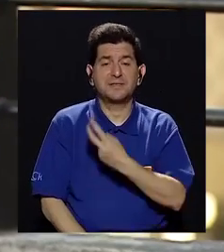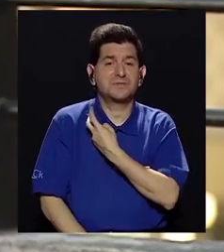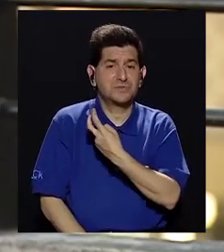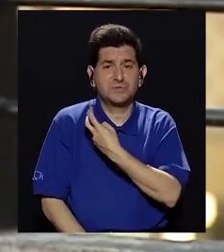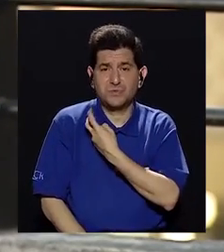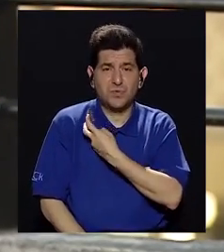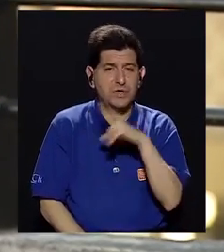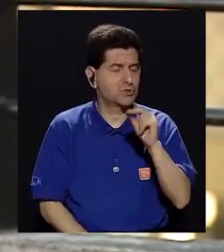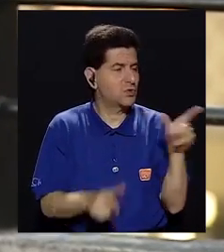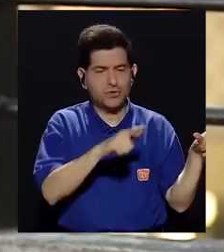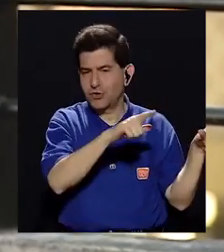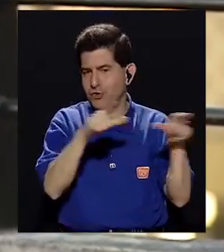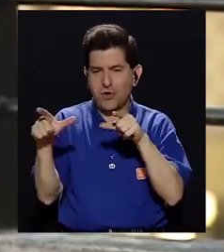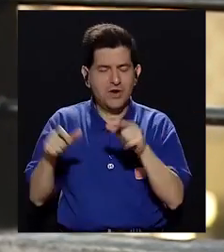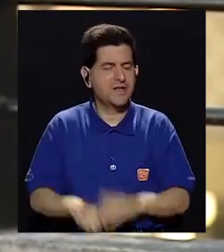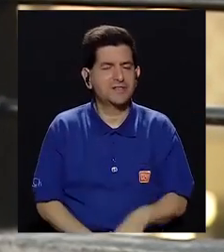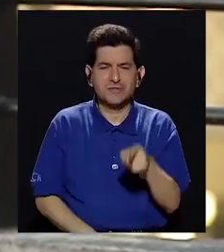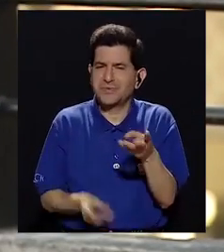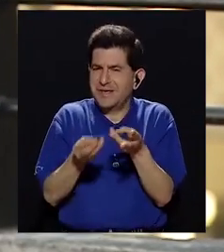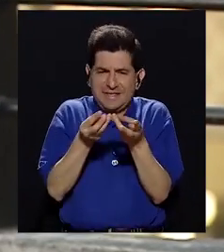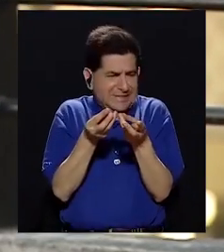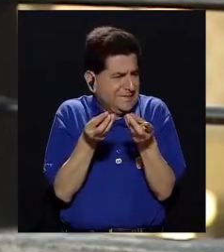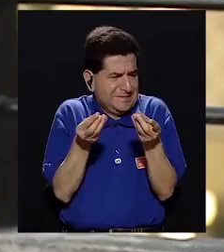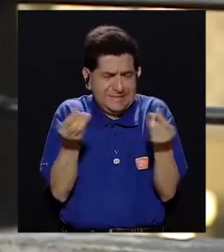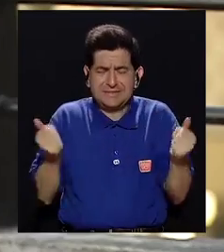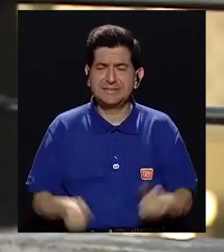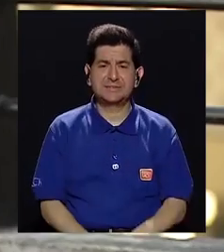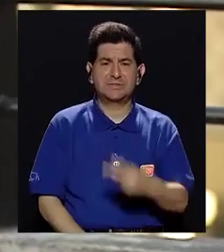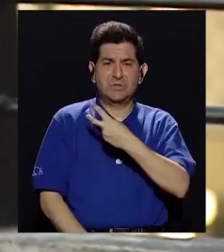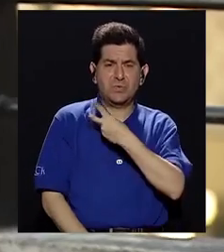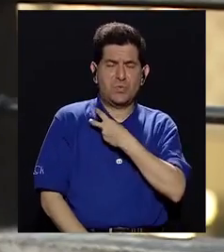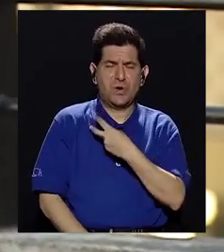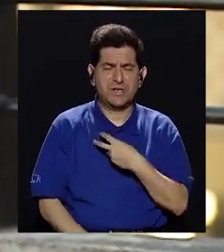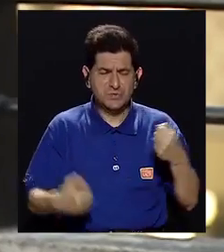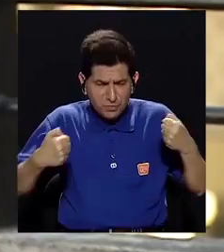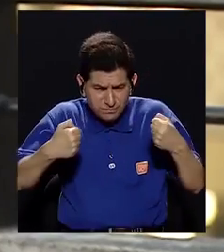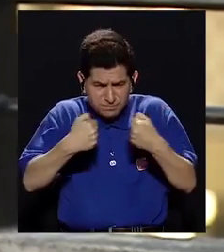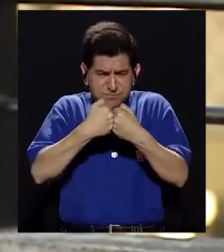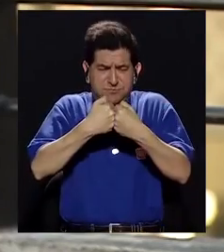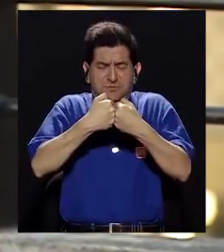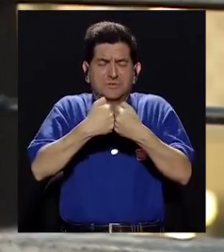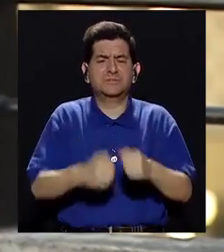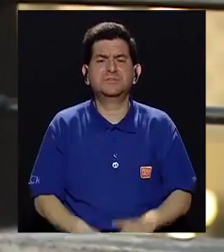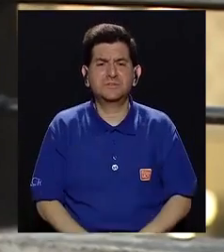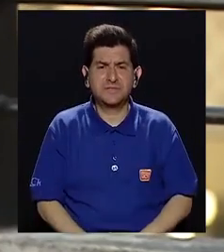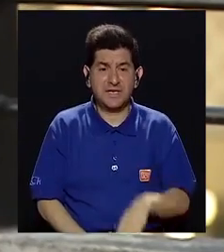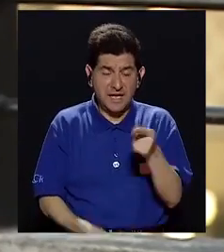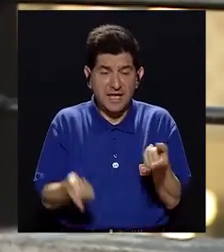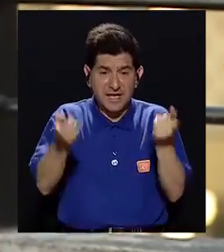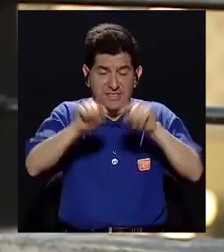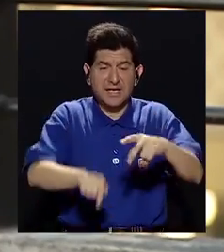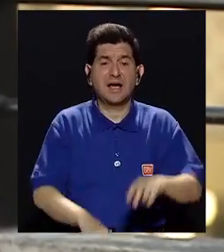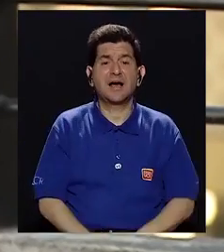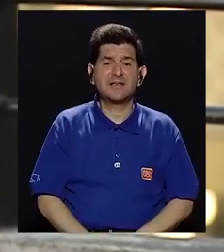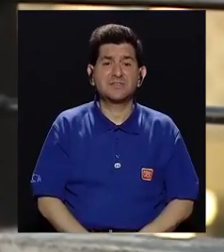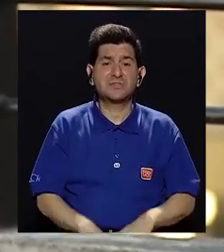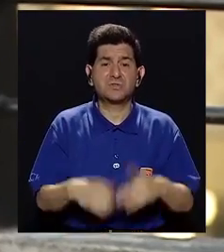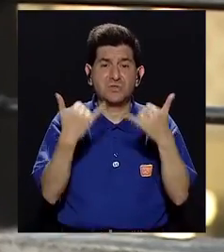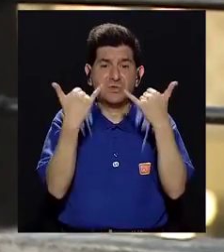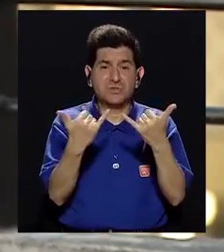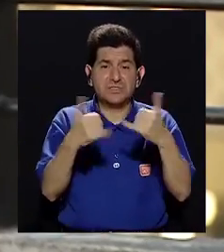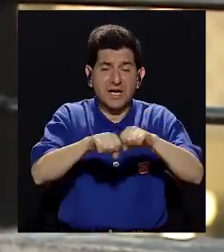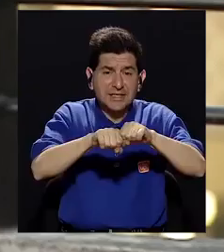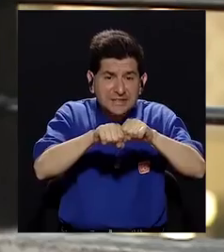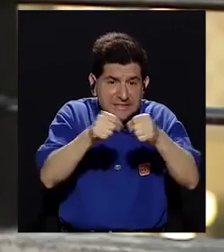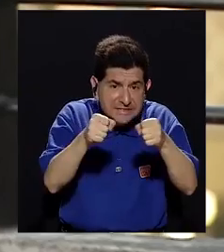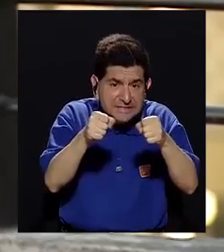hueso no está preparado para el desgaste. Cuando el hueso pega con el hueso, normalmente cuando un hueso pega con otro hueso, porque el hueso está